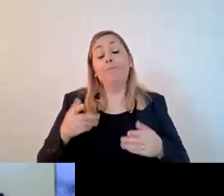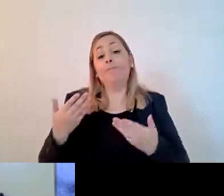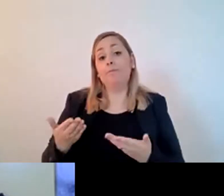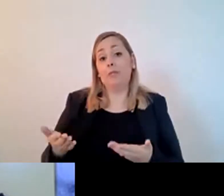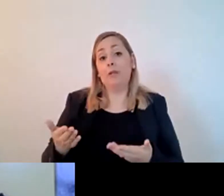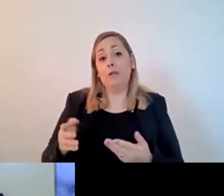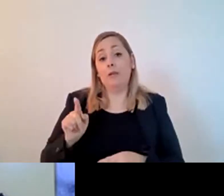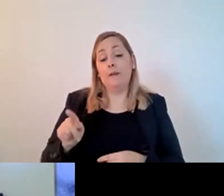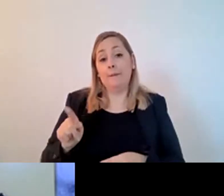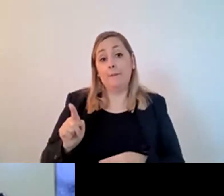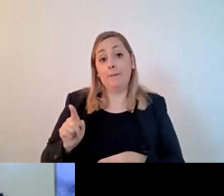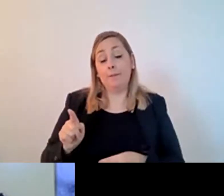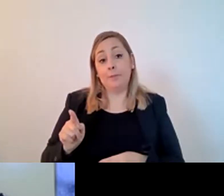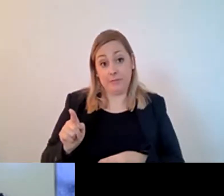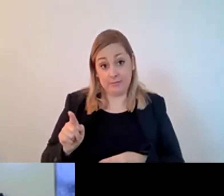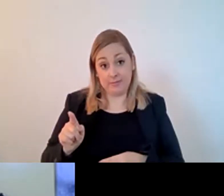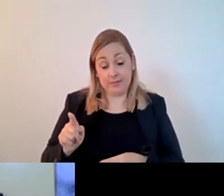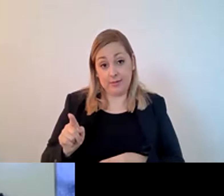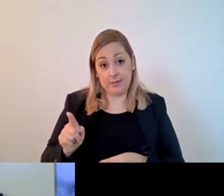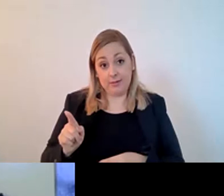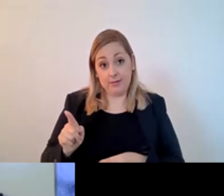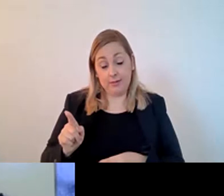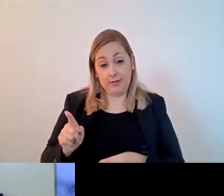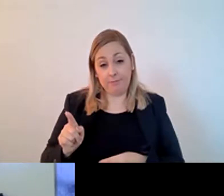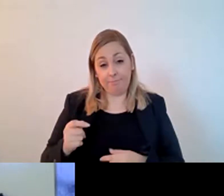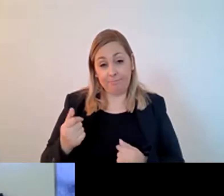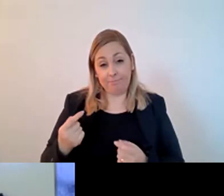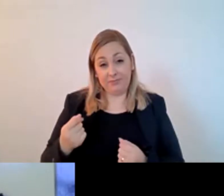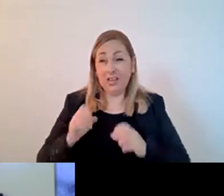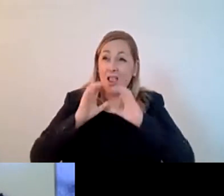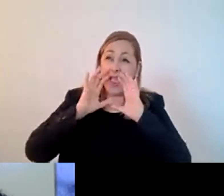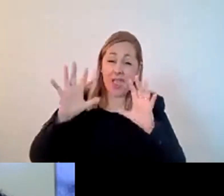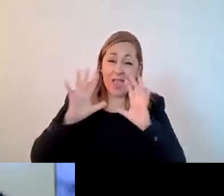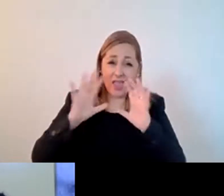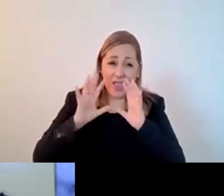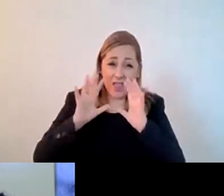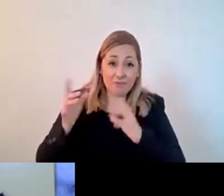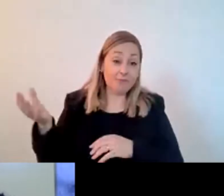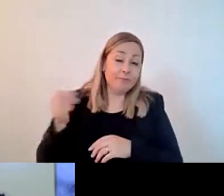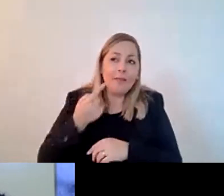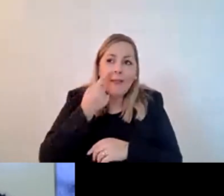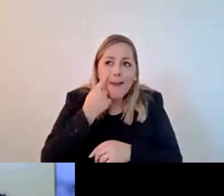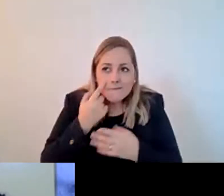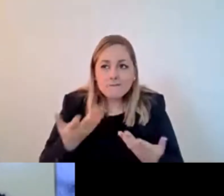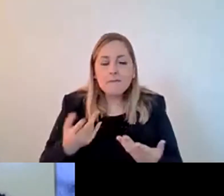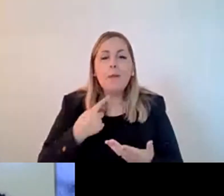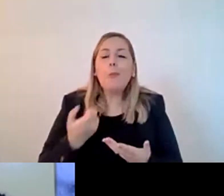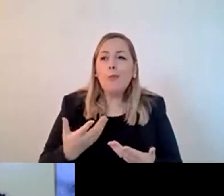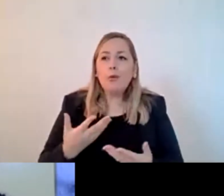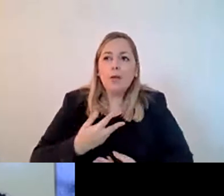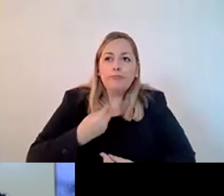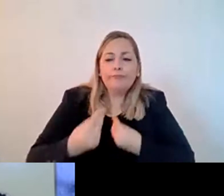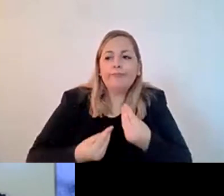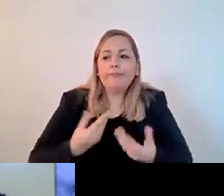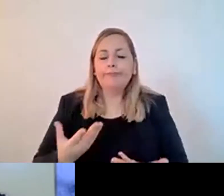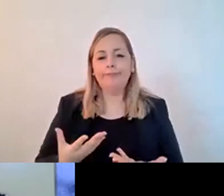que sea tan como que grita, decía, habría que ver por qué se produce